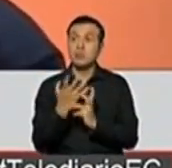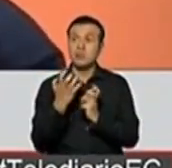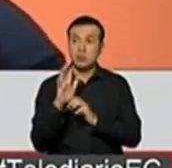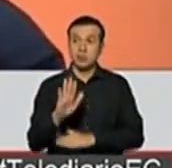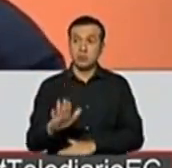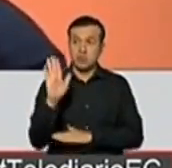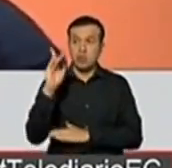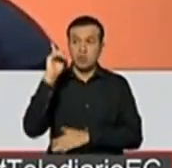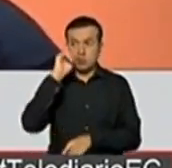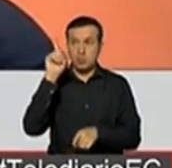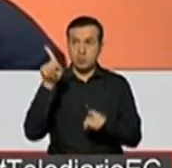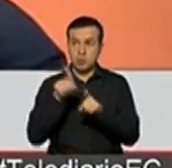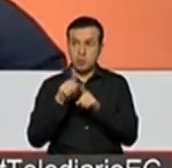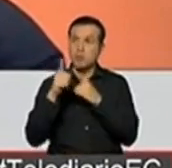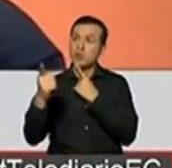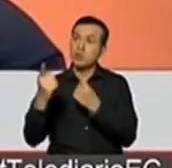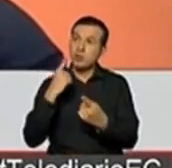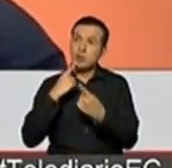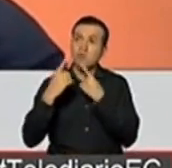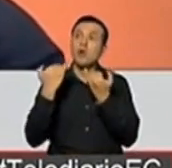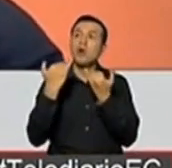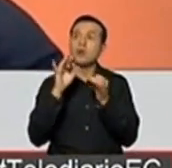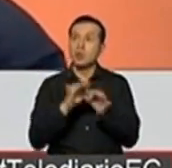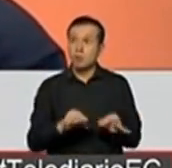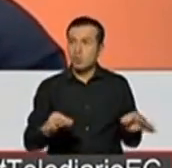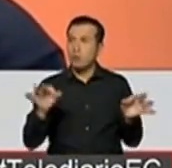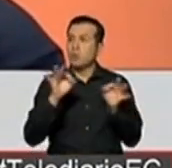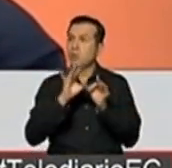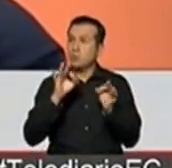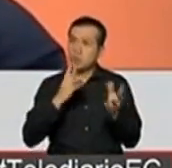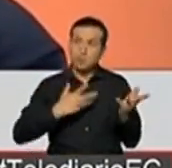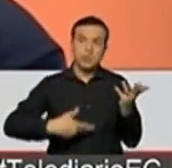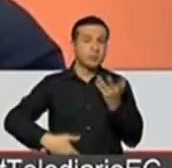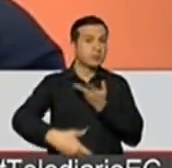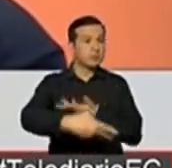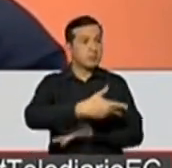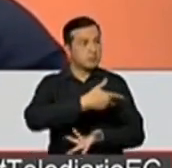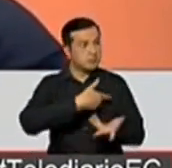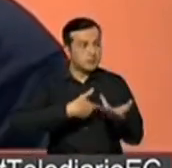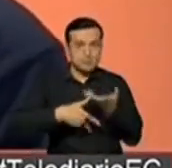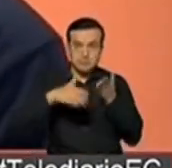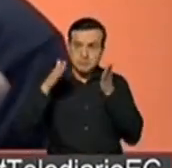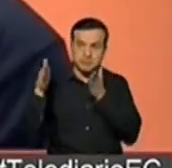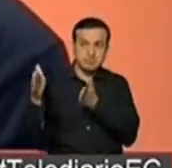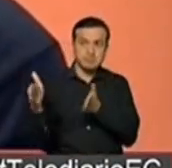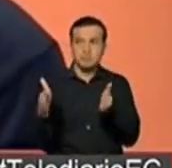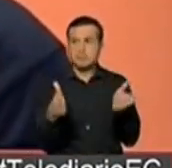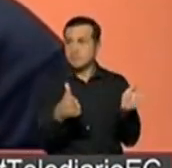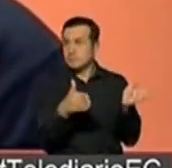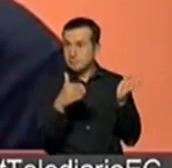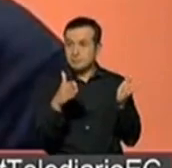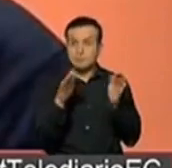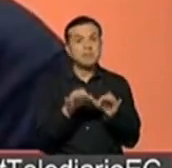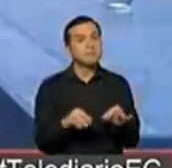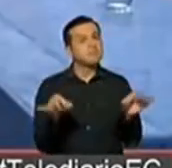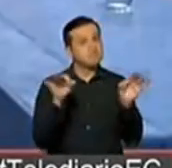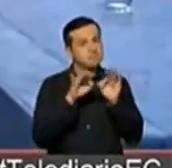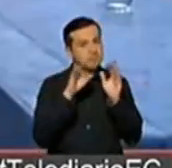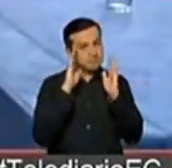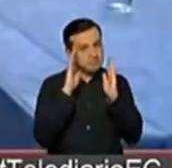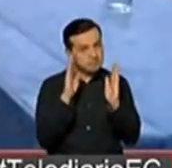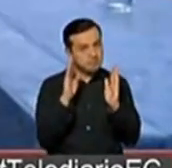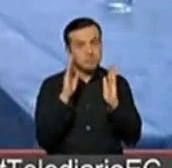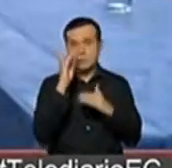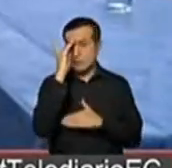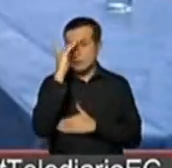compromiso en este momento. Es momento de juntar las manos, de deponer acciones, de ceder para ganar. Una